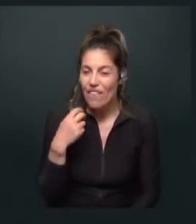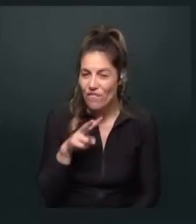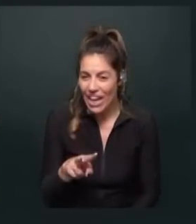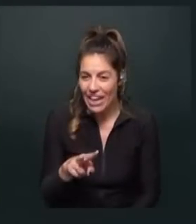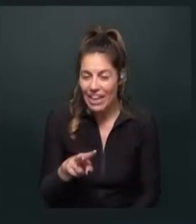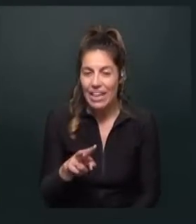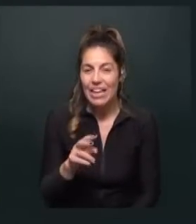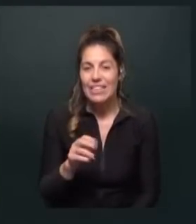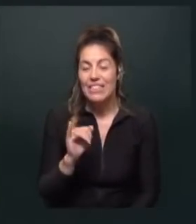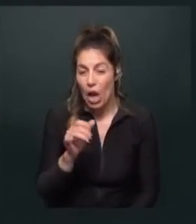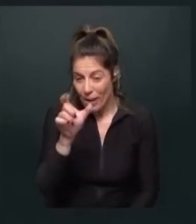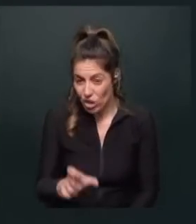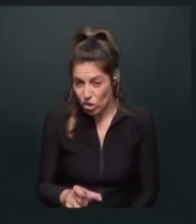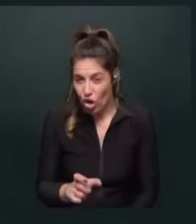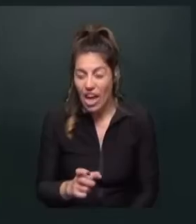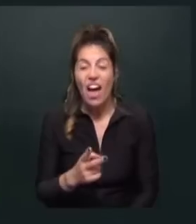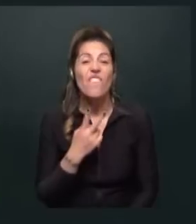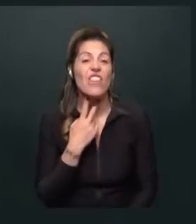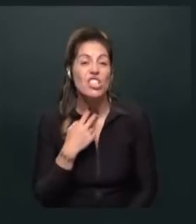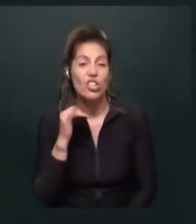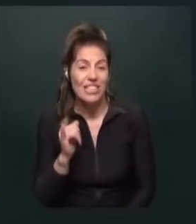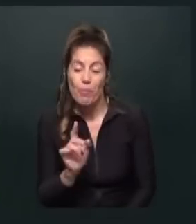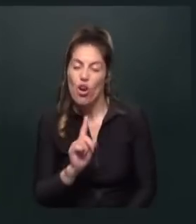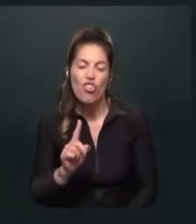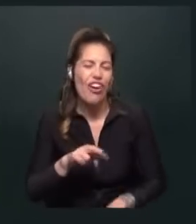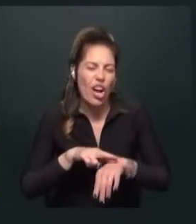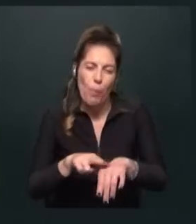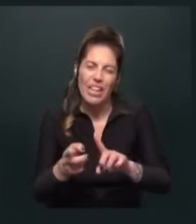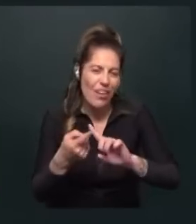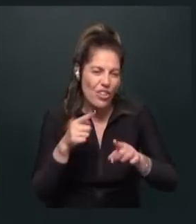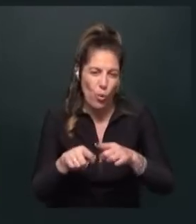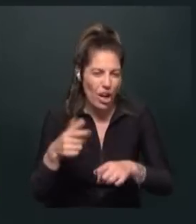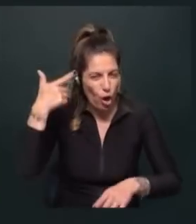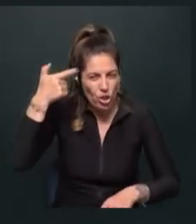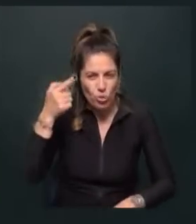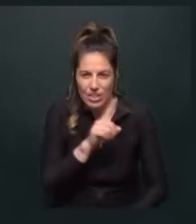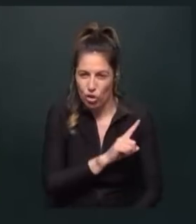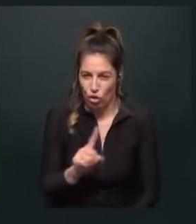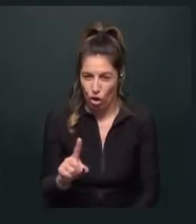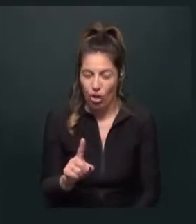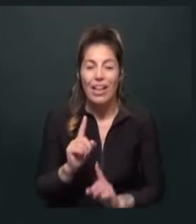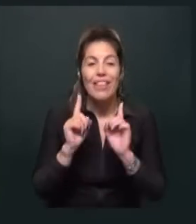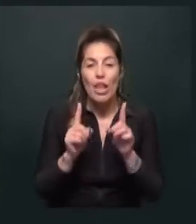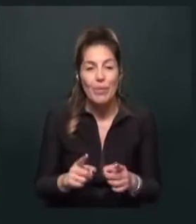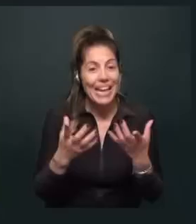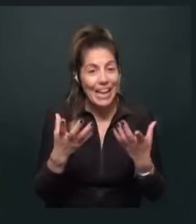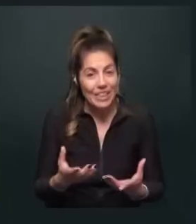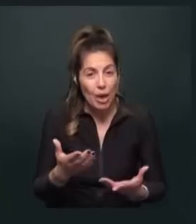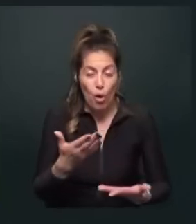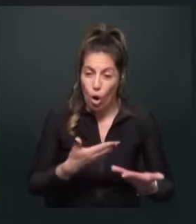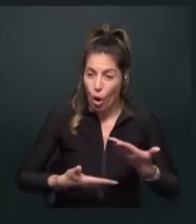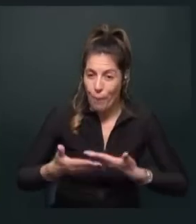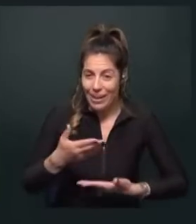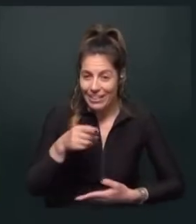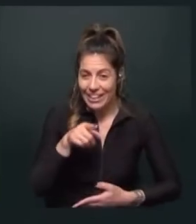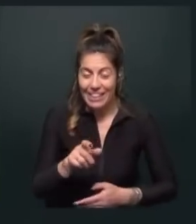consumo pero no es recomendable vincularlo justamente con el suicidio si les parece Igual también queríamos compartir en esta entrevista que hicimos